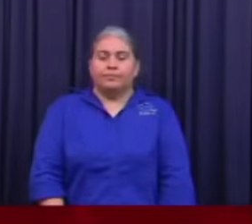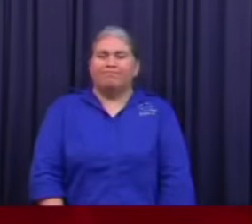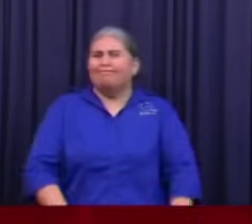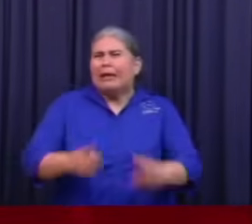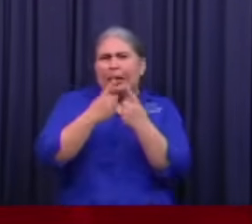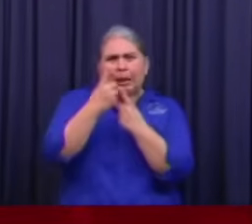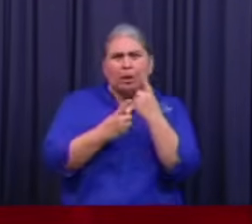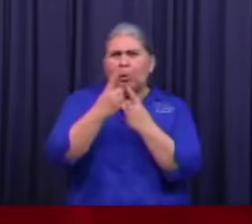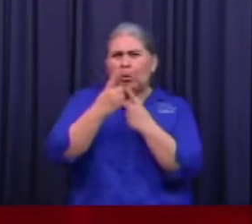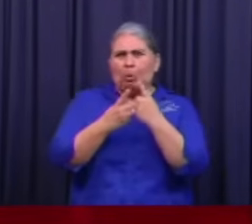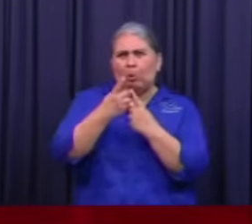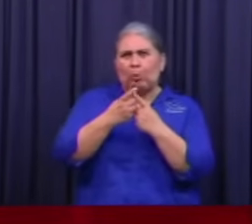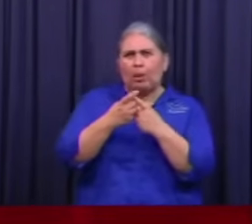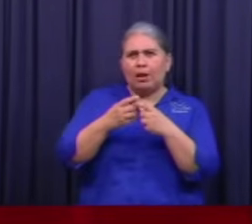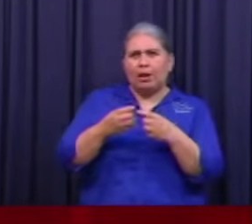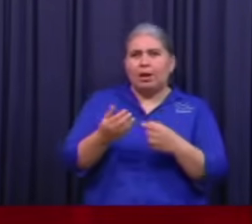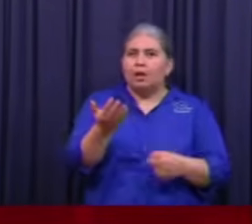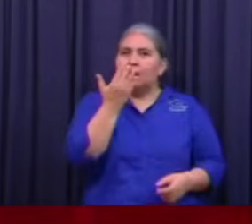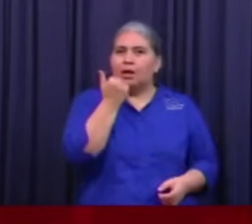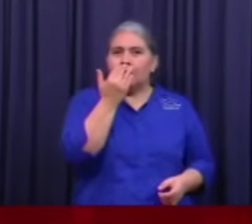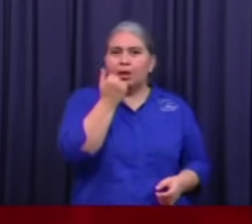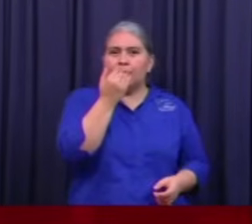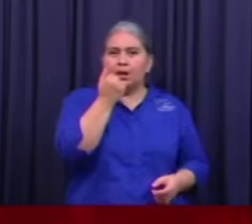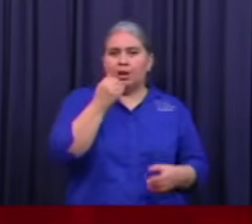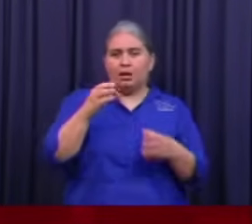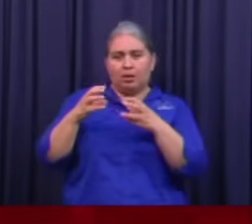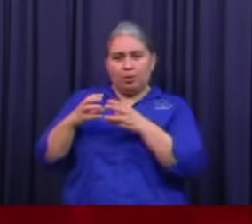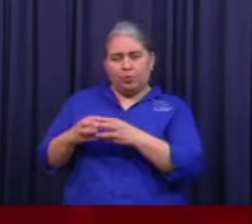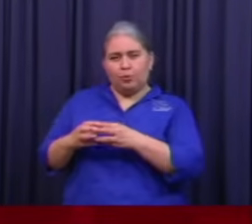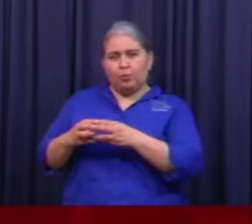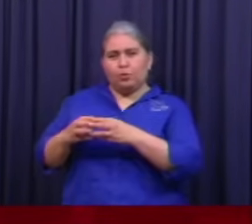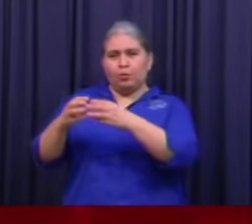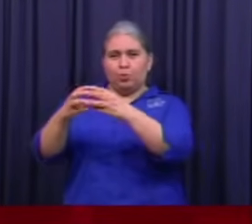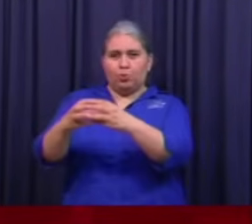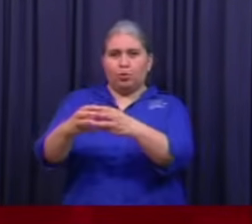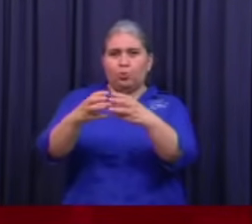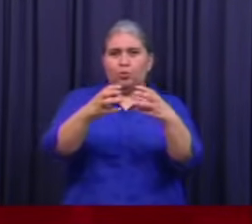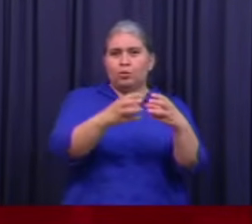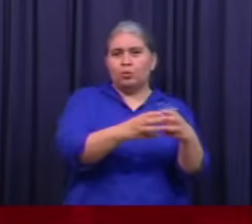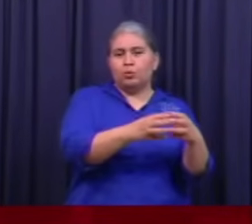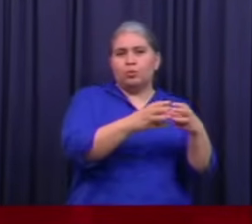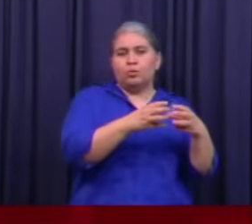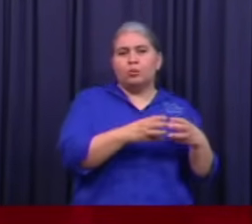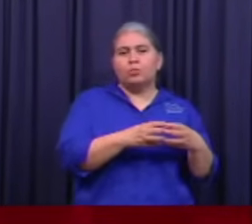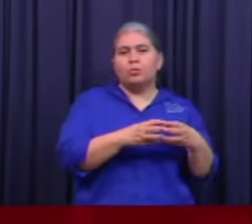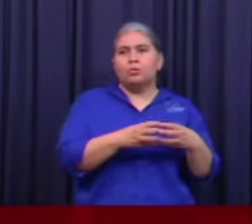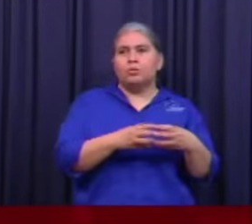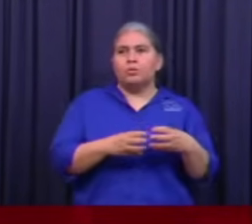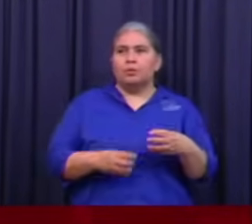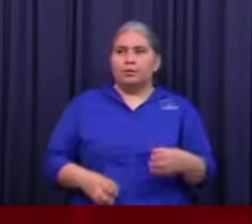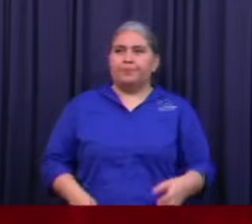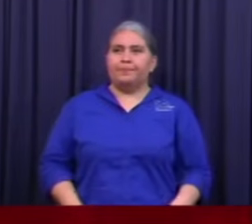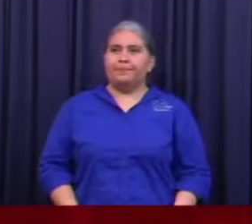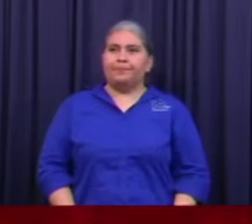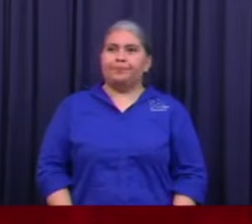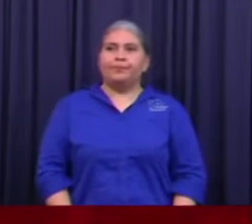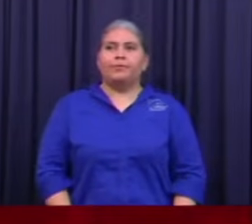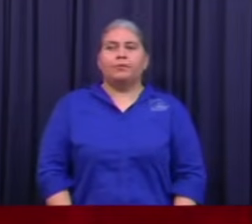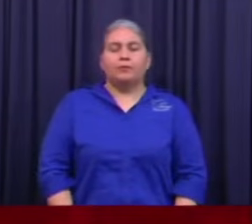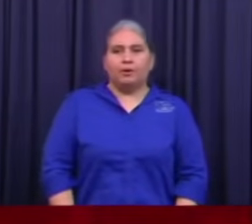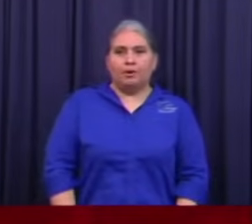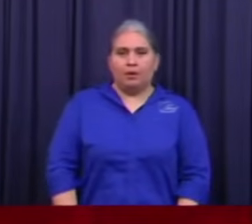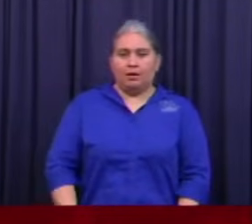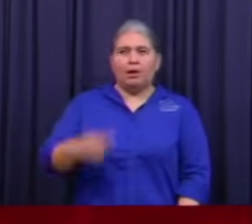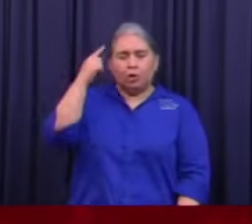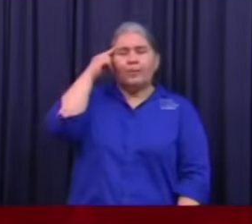porciones Cuáles son las porciones y otra cosa que todavía lo tengo ahí zumbando en mi